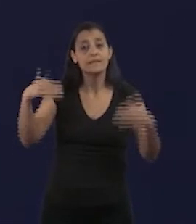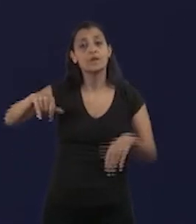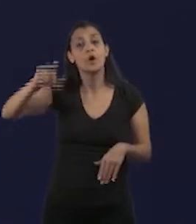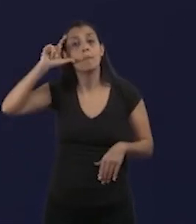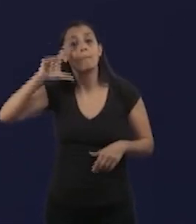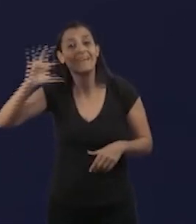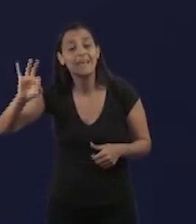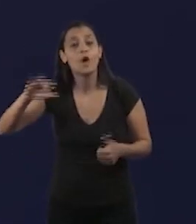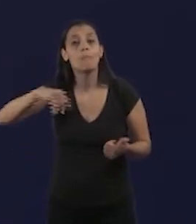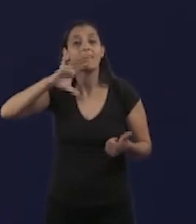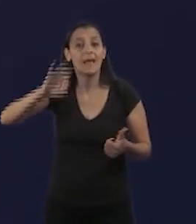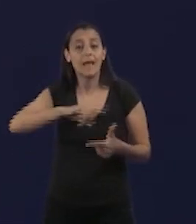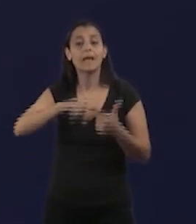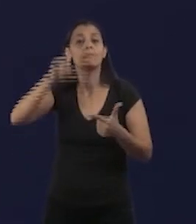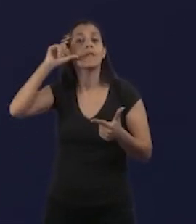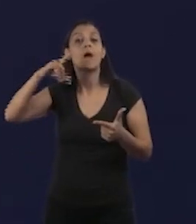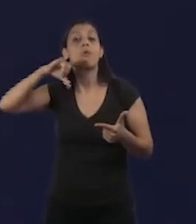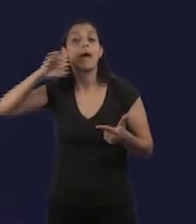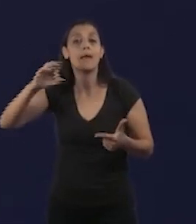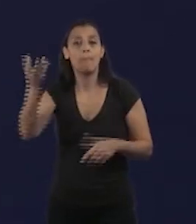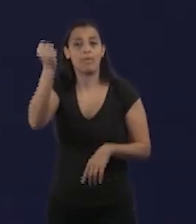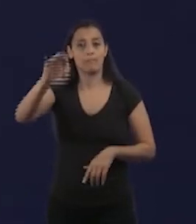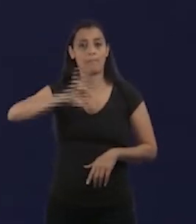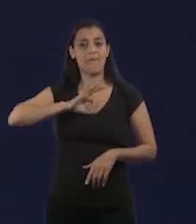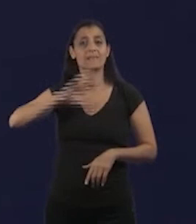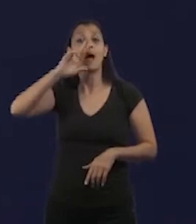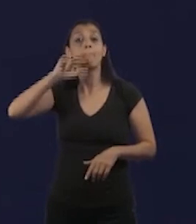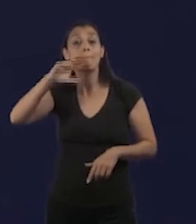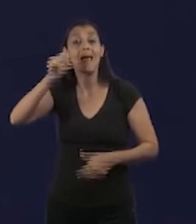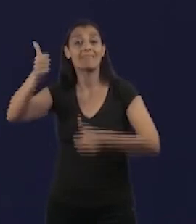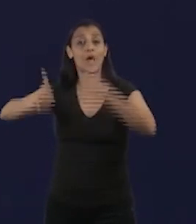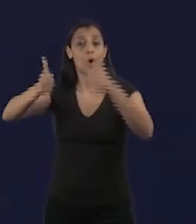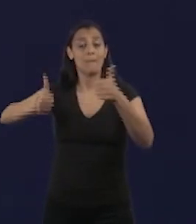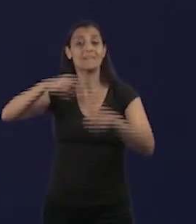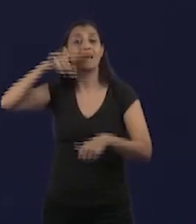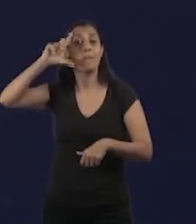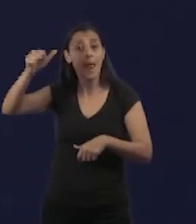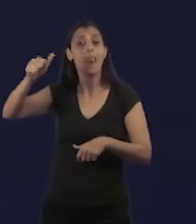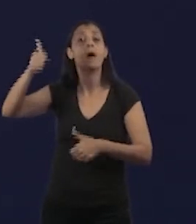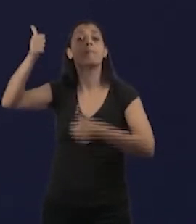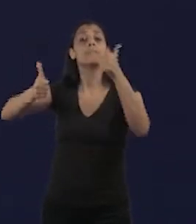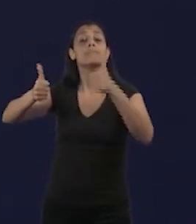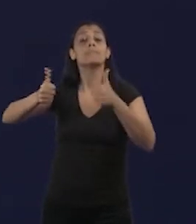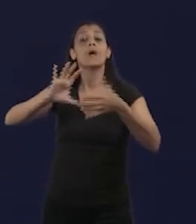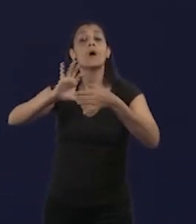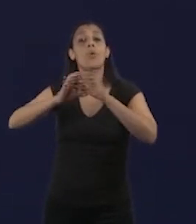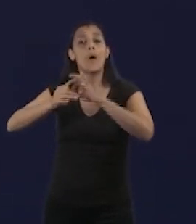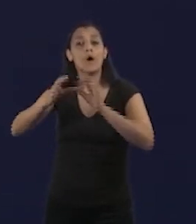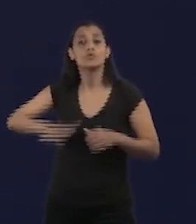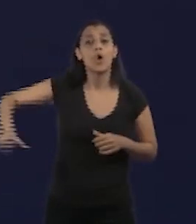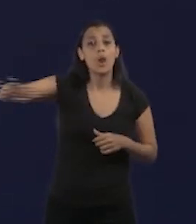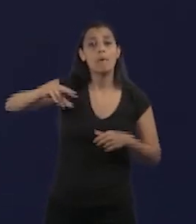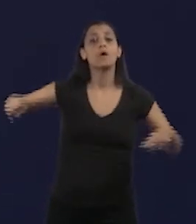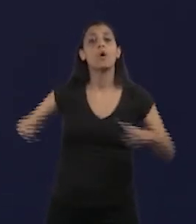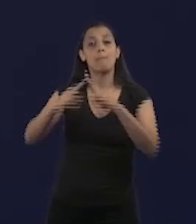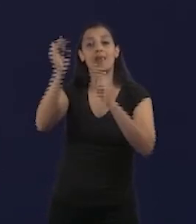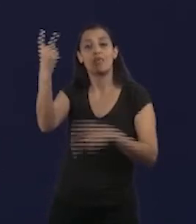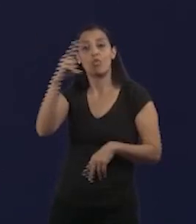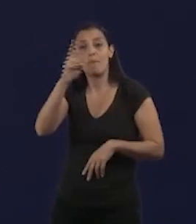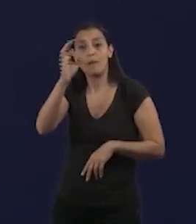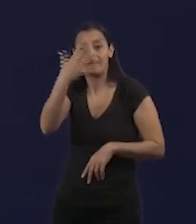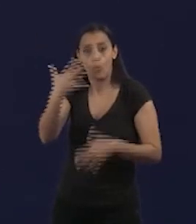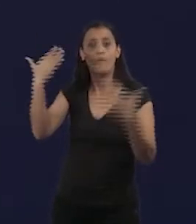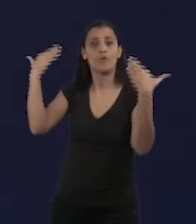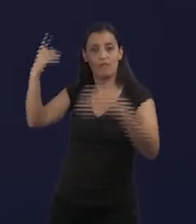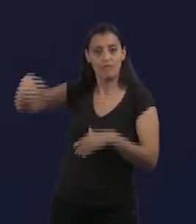magdalan y Eugenia Bosco por obtener la medalla de plata en la competencia de Vela de los Juegos Olímpicos de París 2024